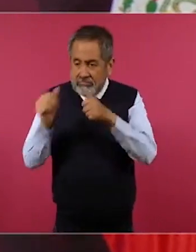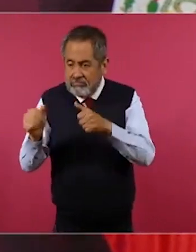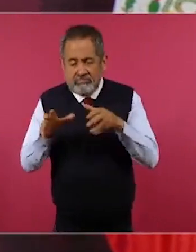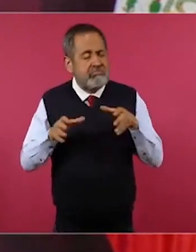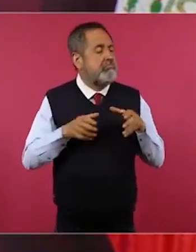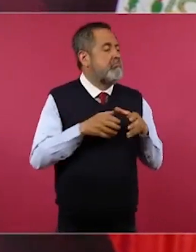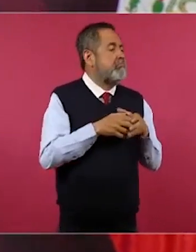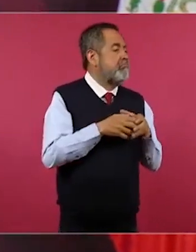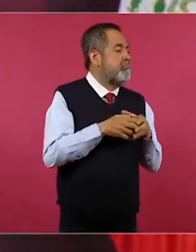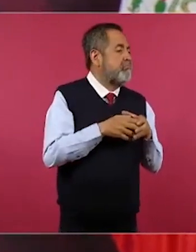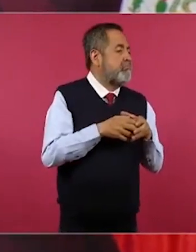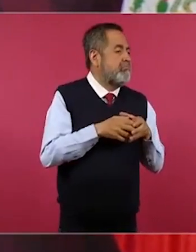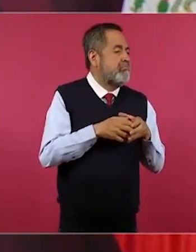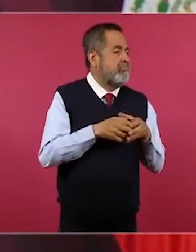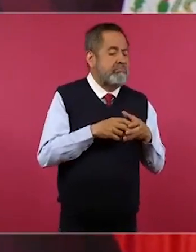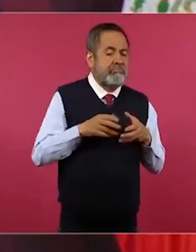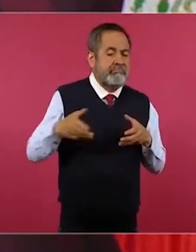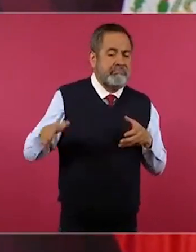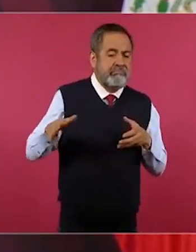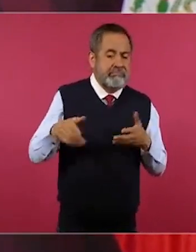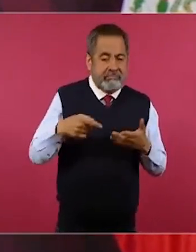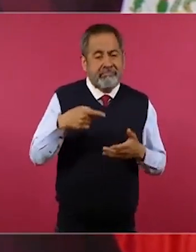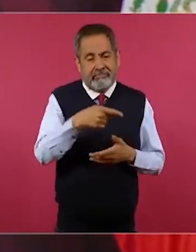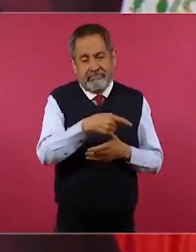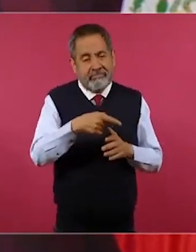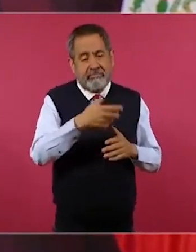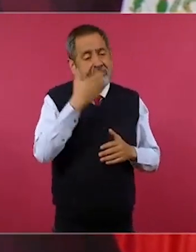en que se venía haciendo el periodismo,